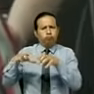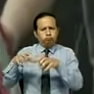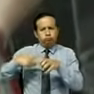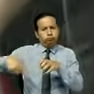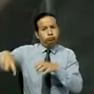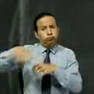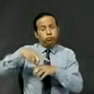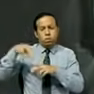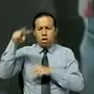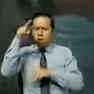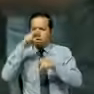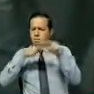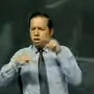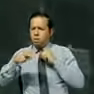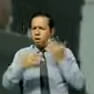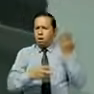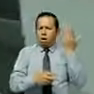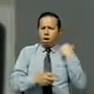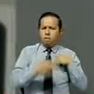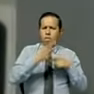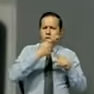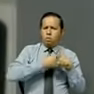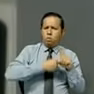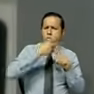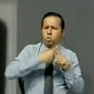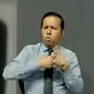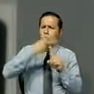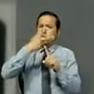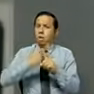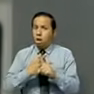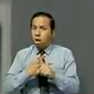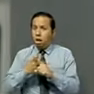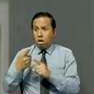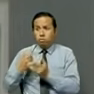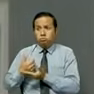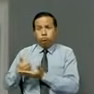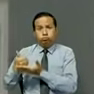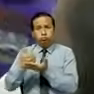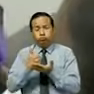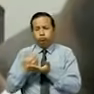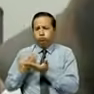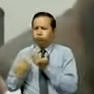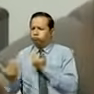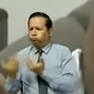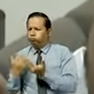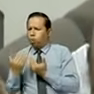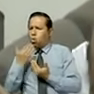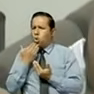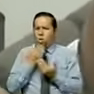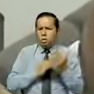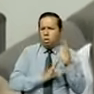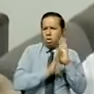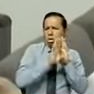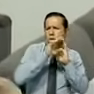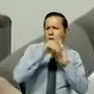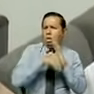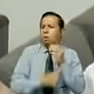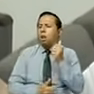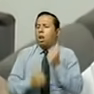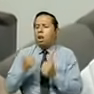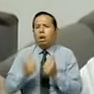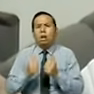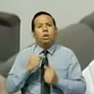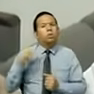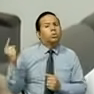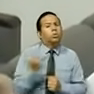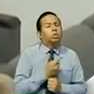los resultados tres meses después de que abordaron este mismo tema con las autoridades nacionales. Todos estamos con temor de lo que pudiese pasar en cada